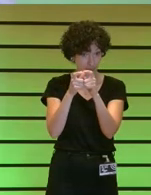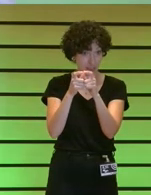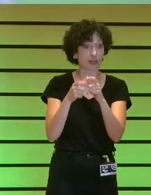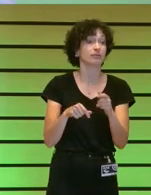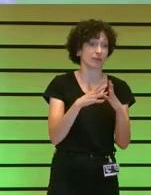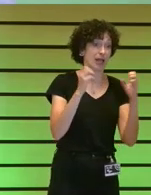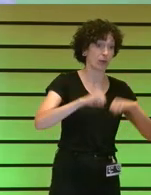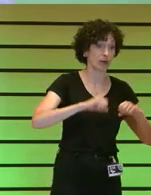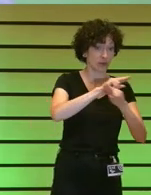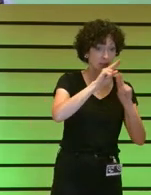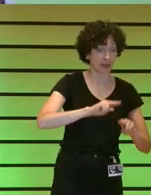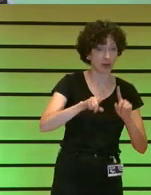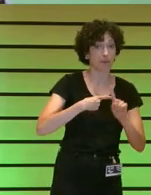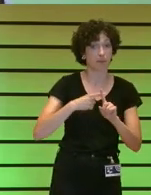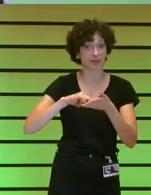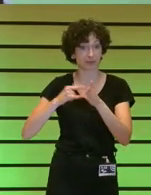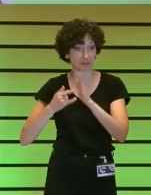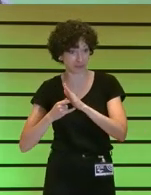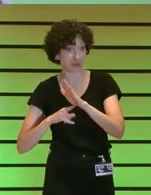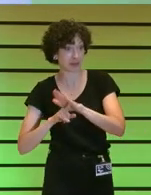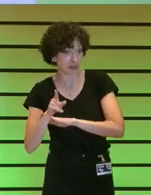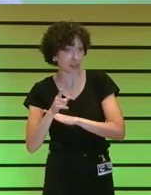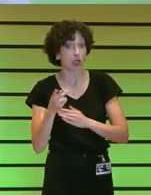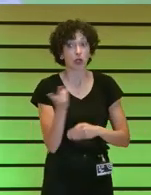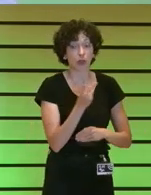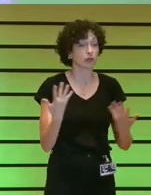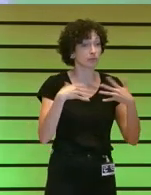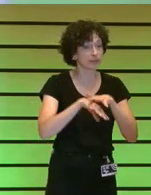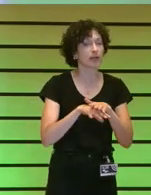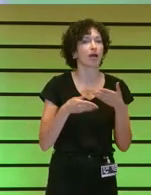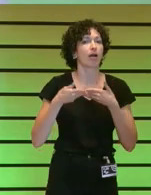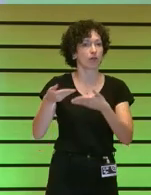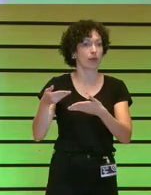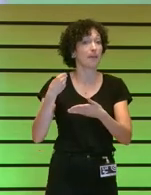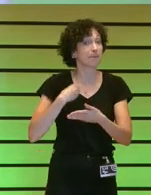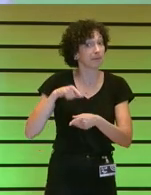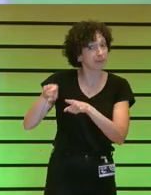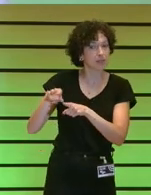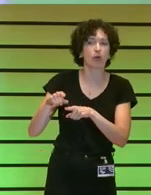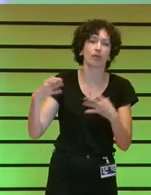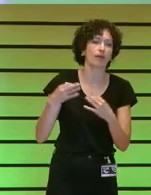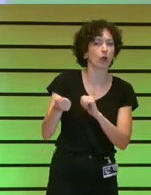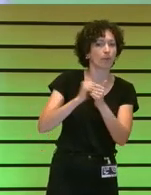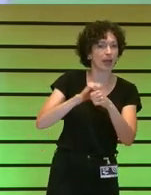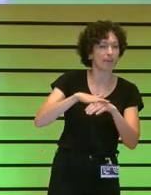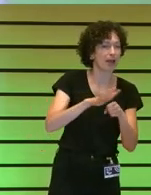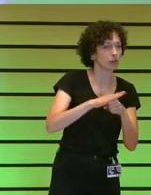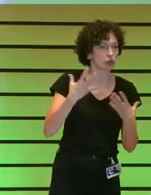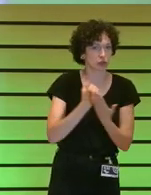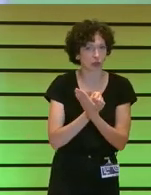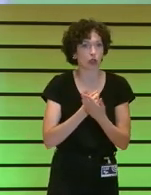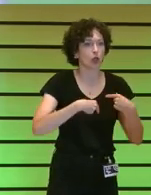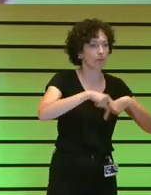alternativa tecnológica Bueno pues eso ese ejemplo hay que reproducirlo a todos los niveles de la movilidad del modelo de Ciudad